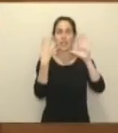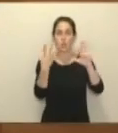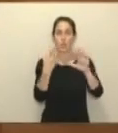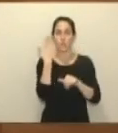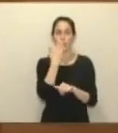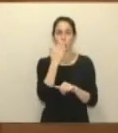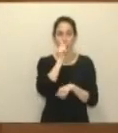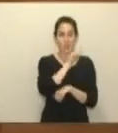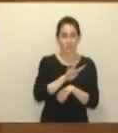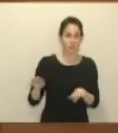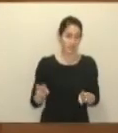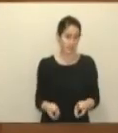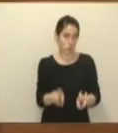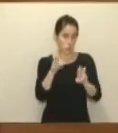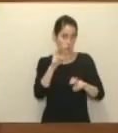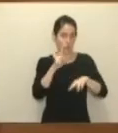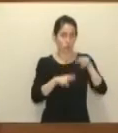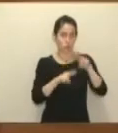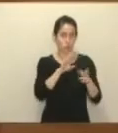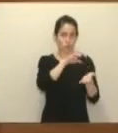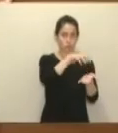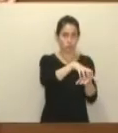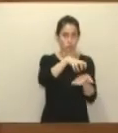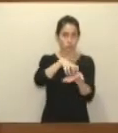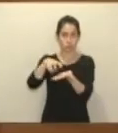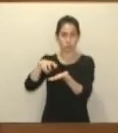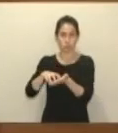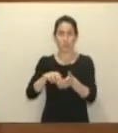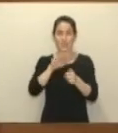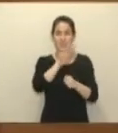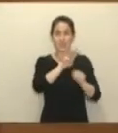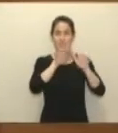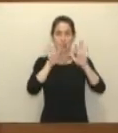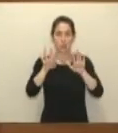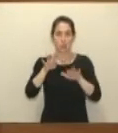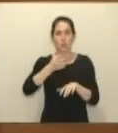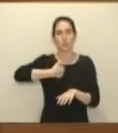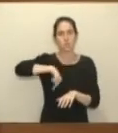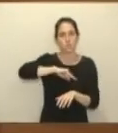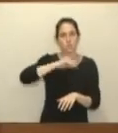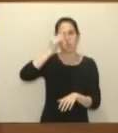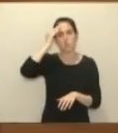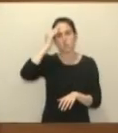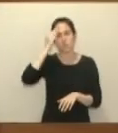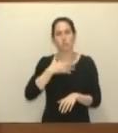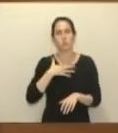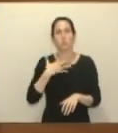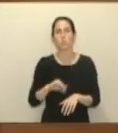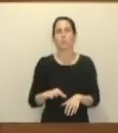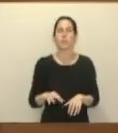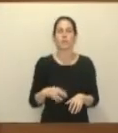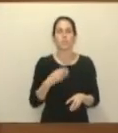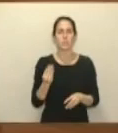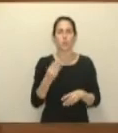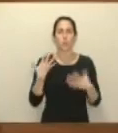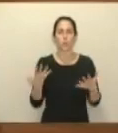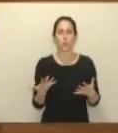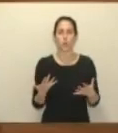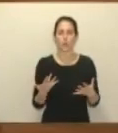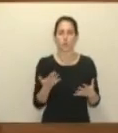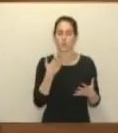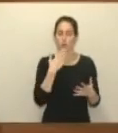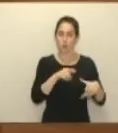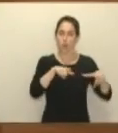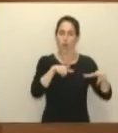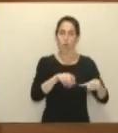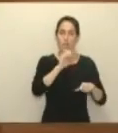creación, de nueva construcción. Creemos que se podría haber optado, por ejemplo, por la transformación o el acondicionamiento como aulas de 0 a